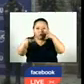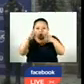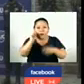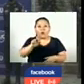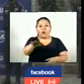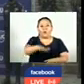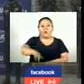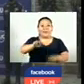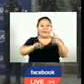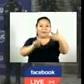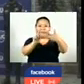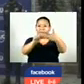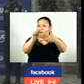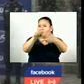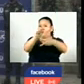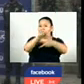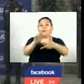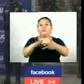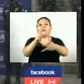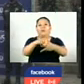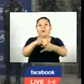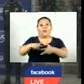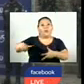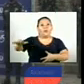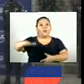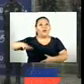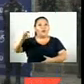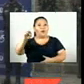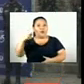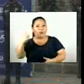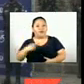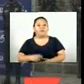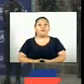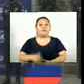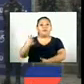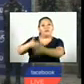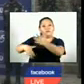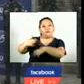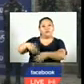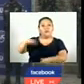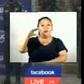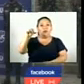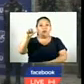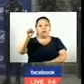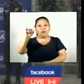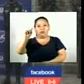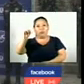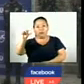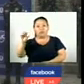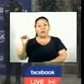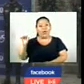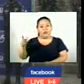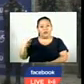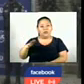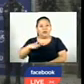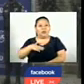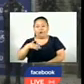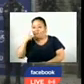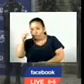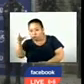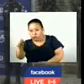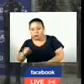lugares específicos en la parte oriental del país en la playa Las Casitas donde se incautaron